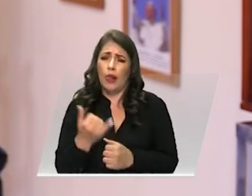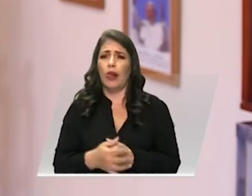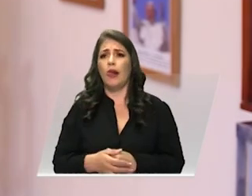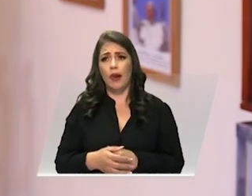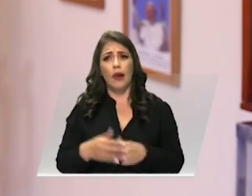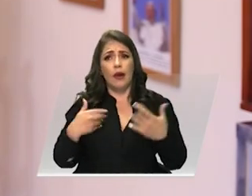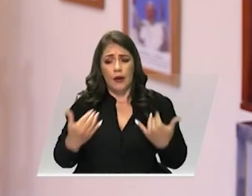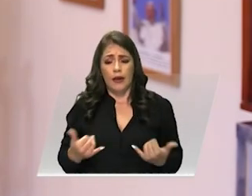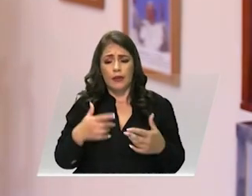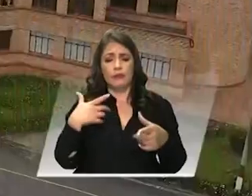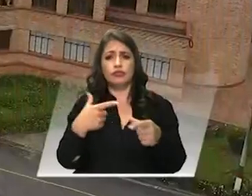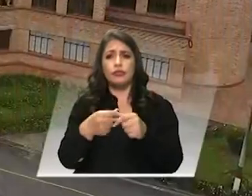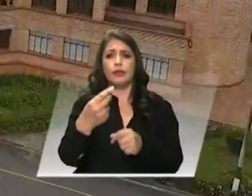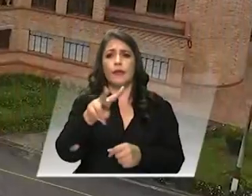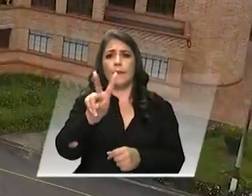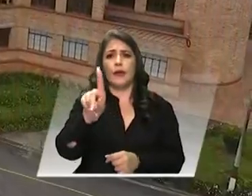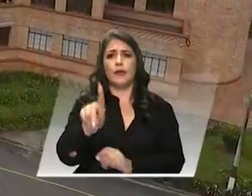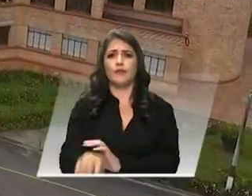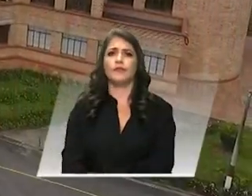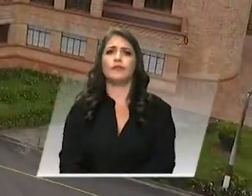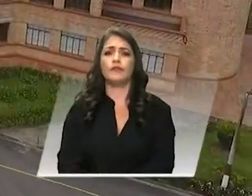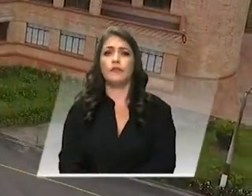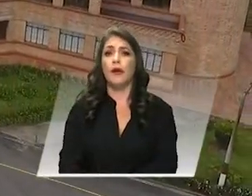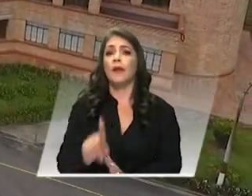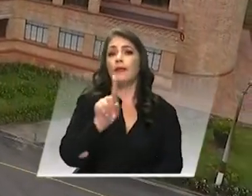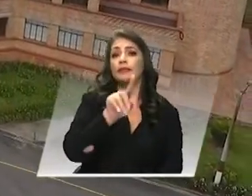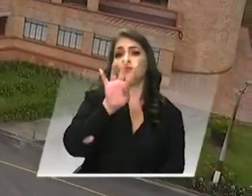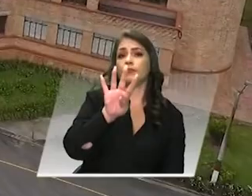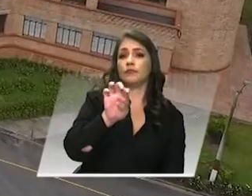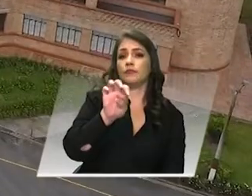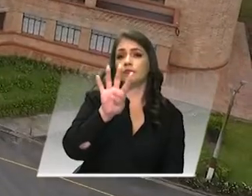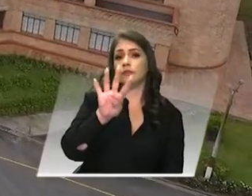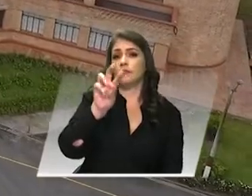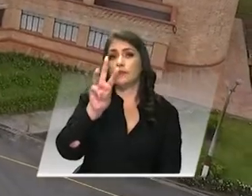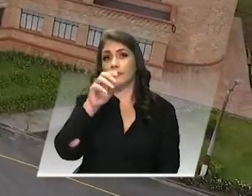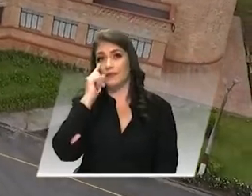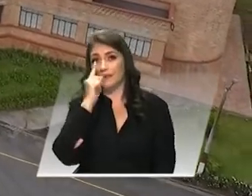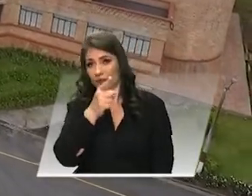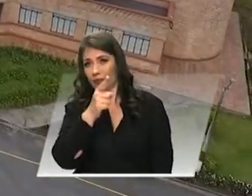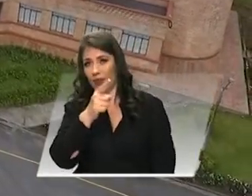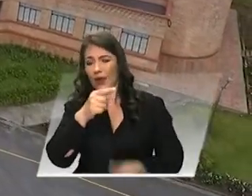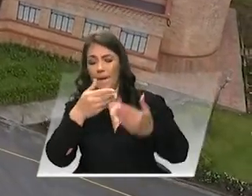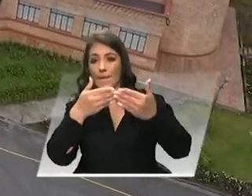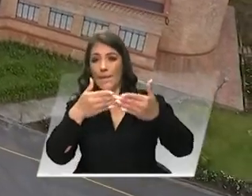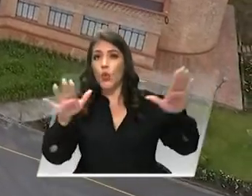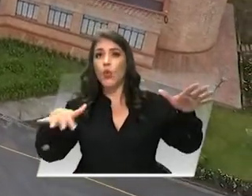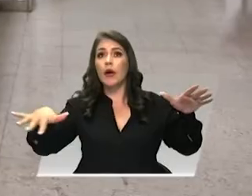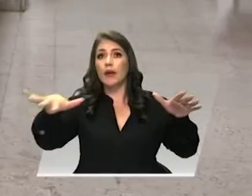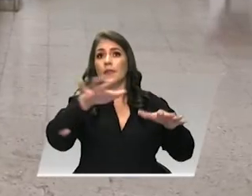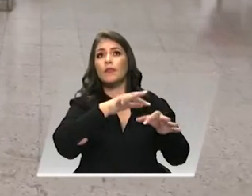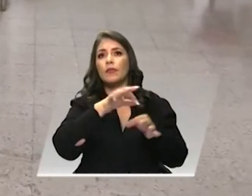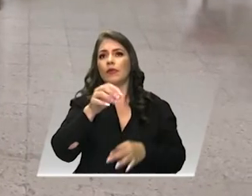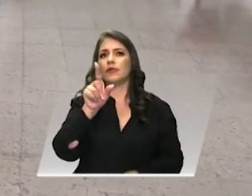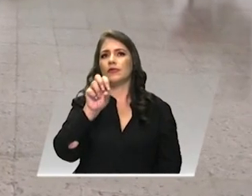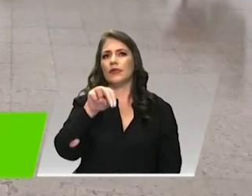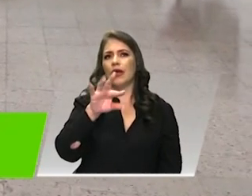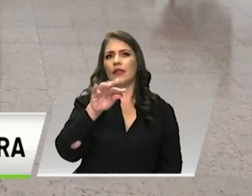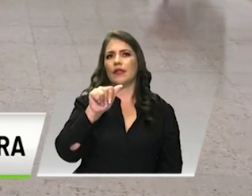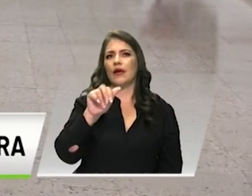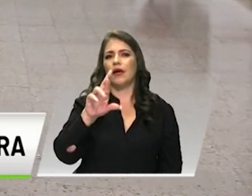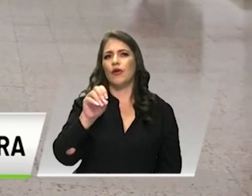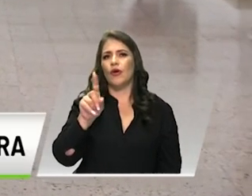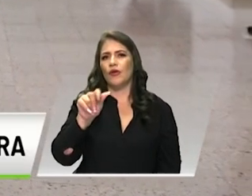siglo XXI. En 1948, Monseñor Miguel Ángel Builes inauguró en Santa Rosa de Osos el Seminario Santo Tomás de